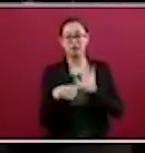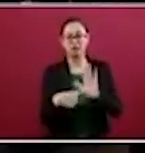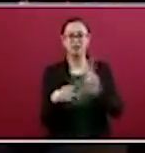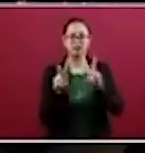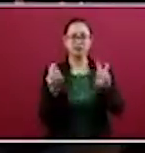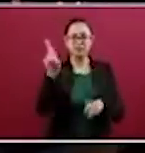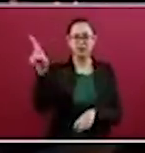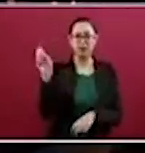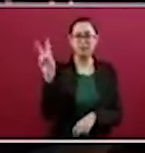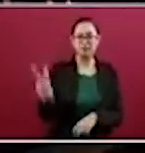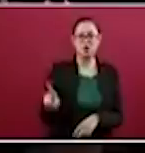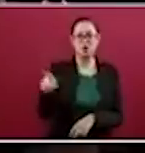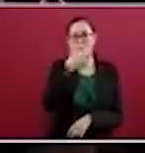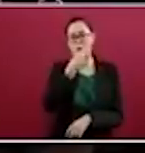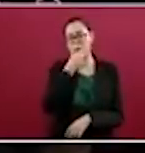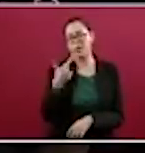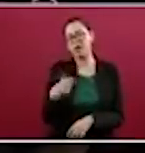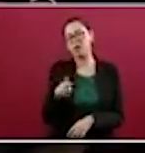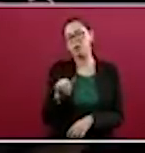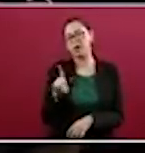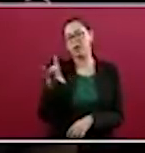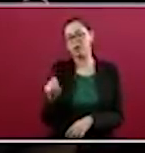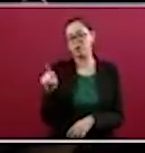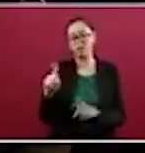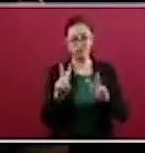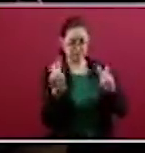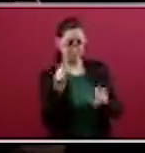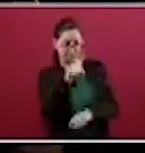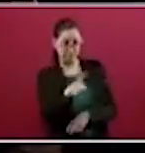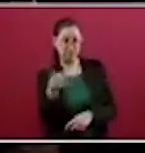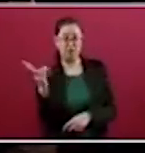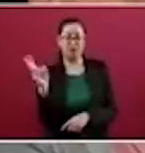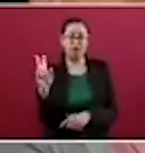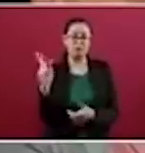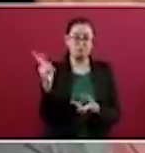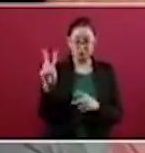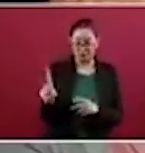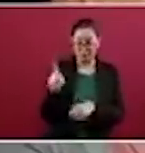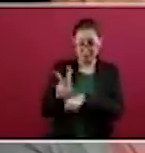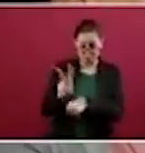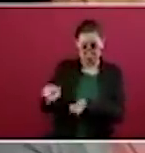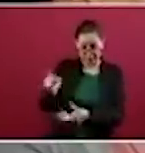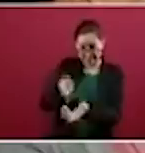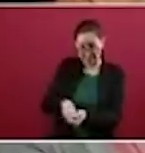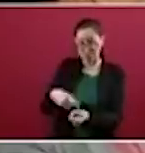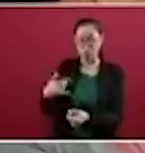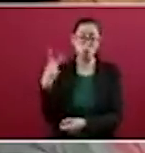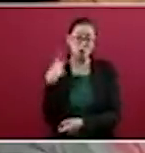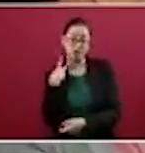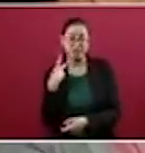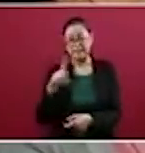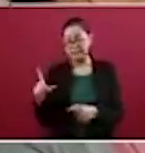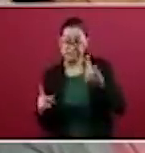Guaidó. Le pide a usted que no vea el tema de Venezuela como un tema de izquierdas o de derechas, sino como un